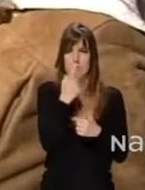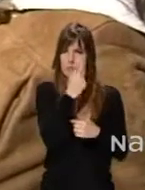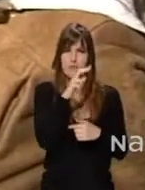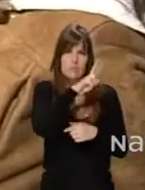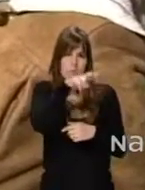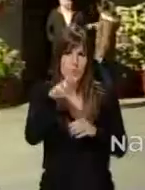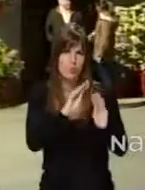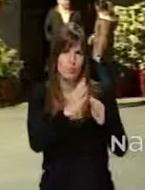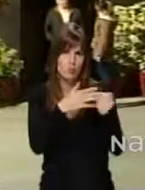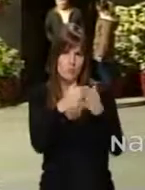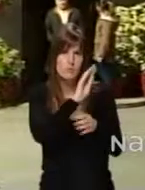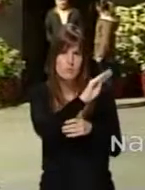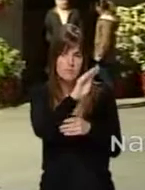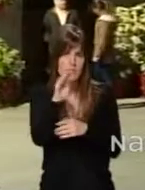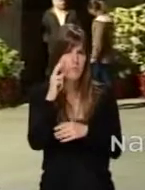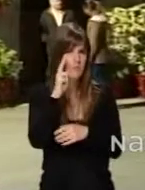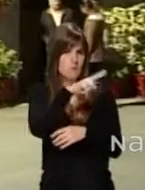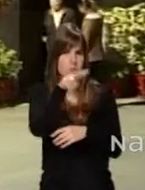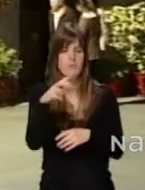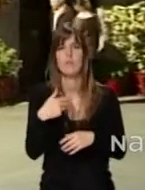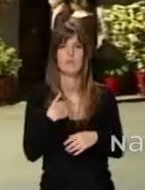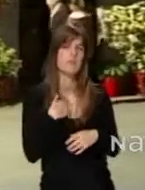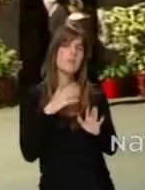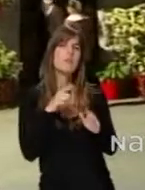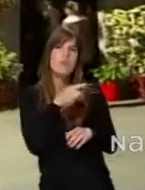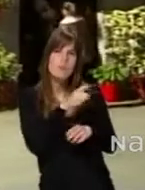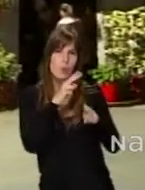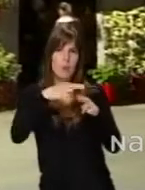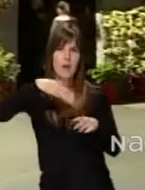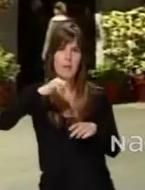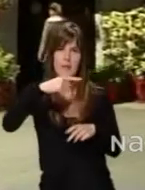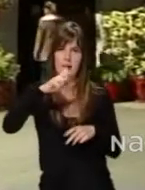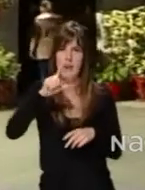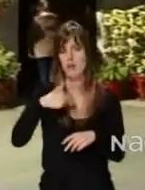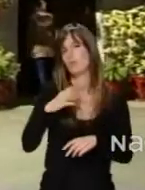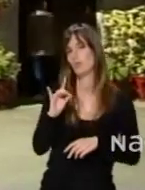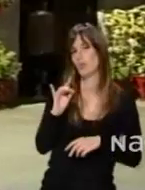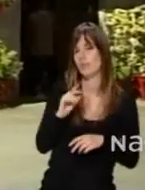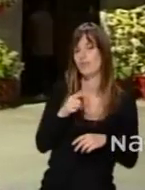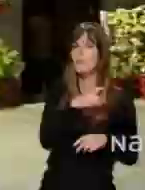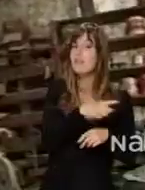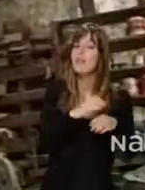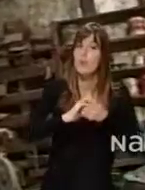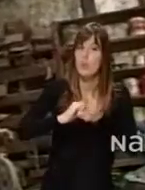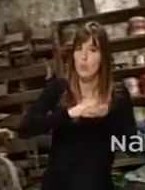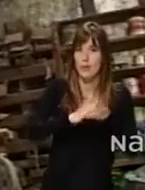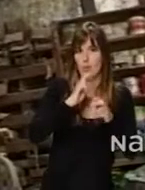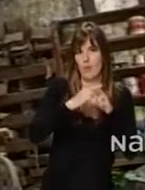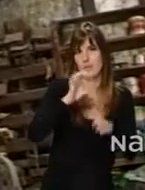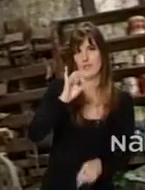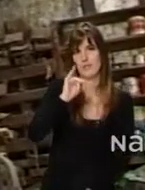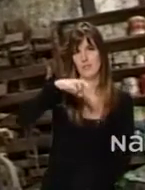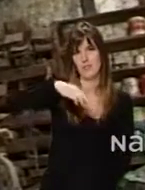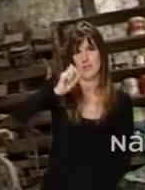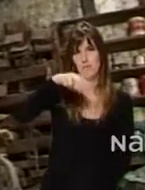y todo. Y vamos a entrar. O sea que usted se llama Miguel, ¿verdad? Yo soy Miguel y él es Simón, mi cuñado.